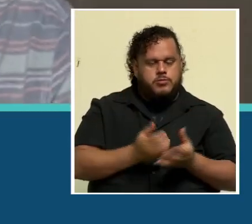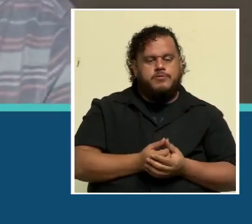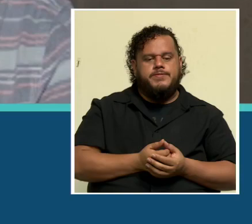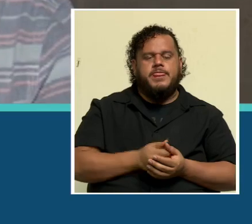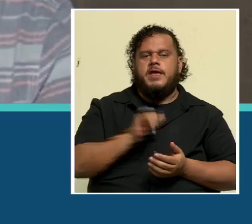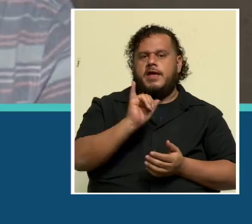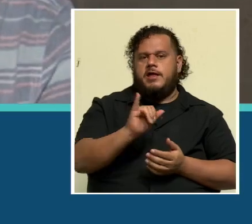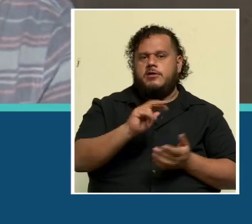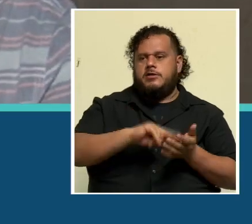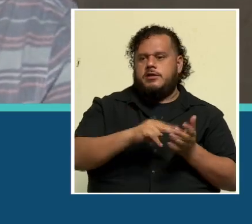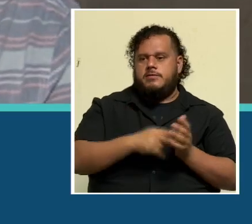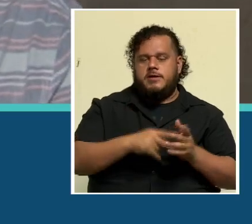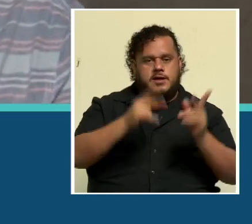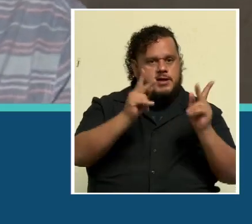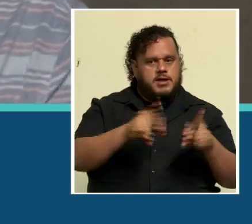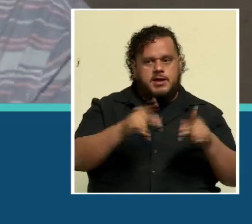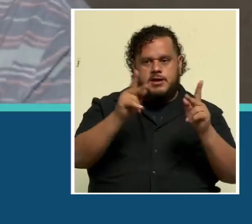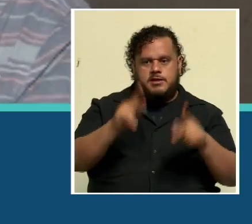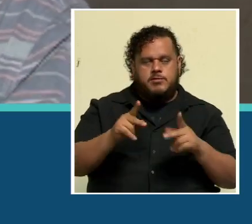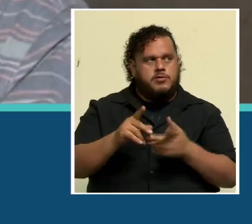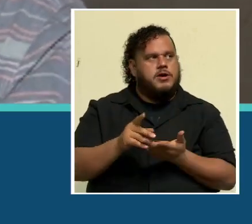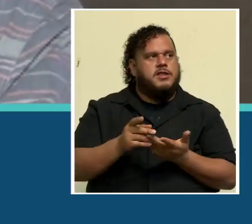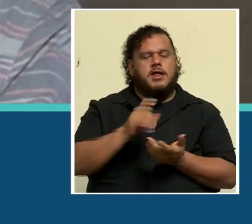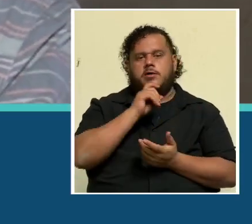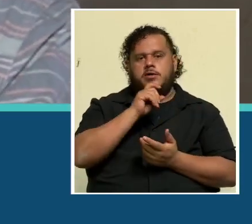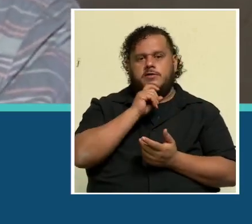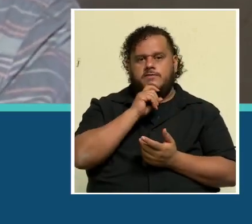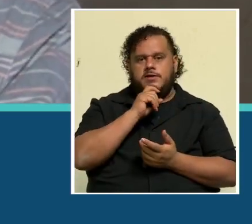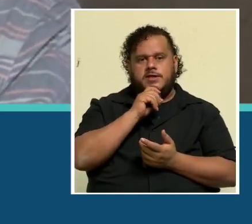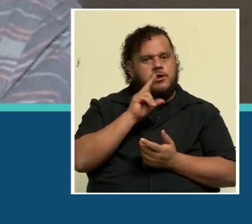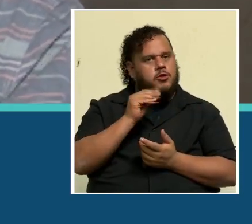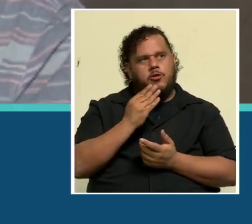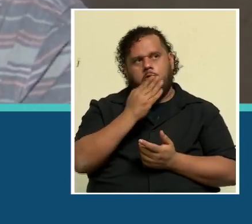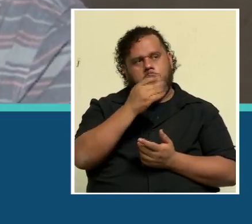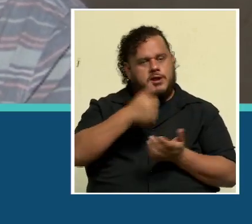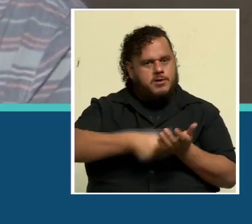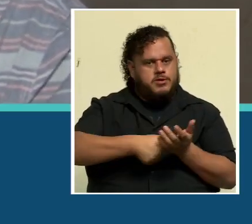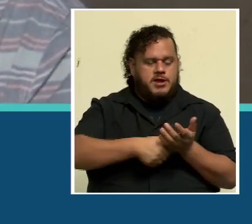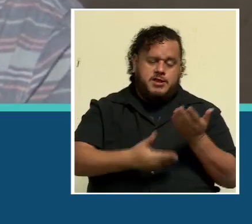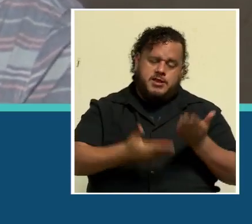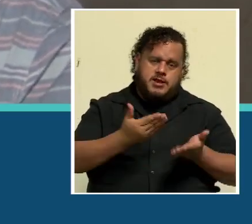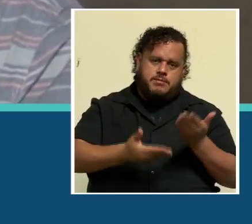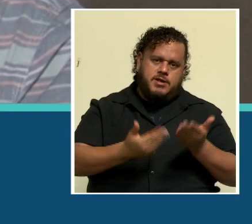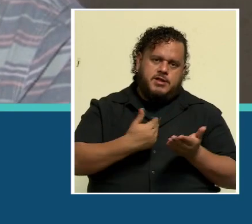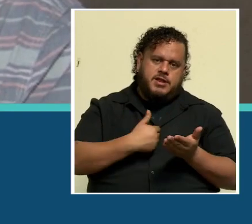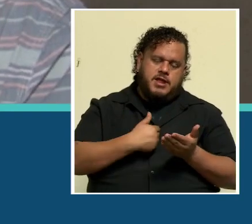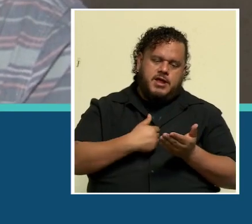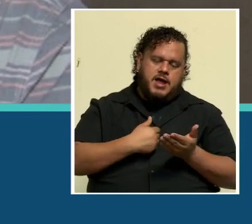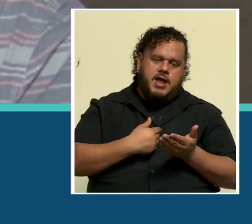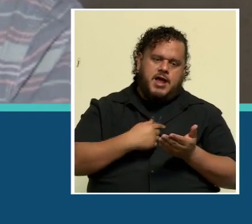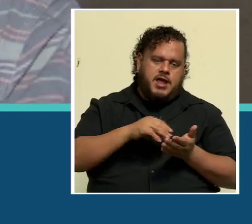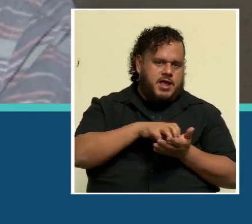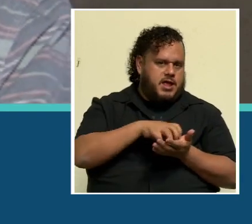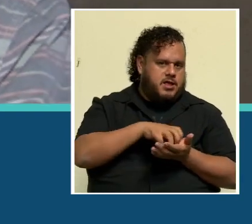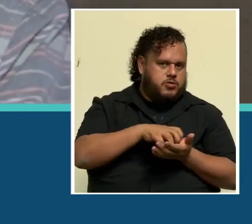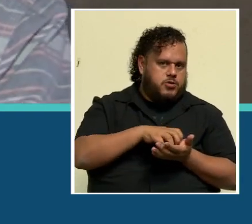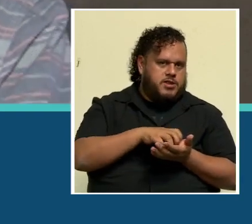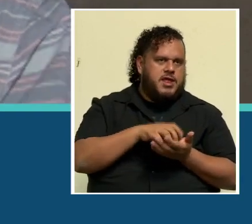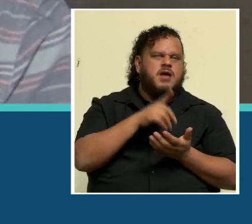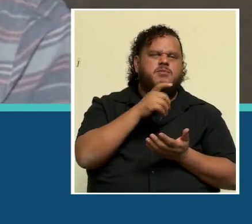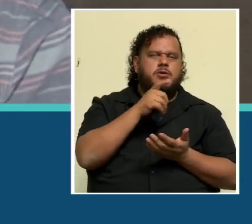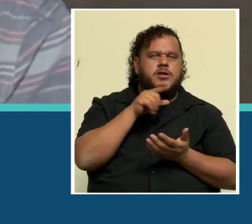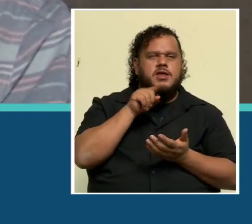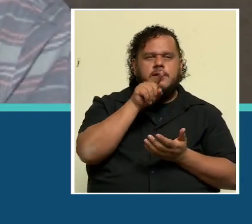Eso quiere decir que a la gente le cuesta mucho dejar de ir a votar, ¿verdad? Puede ser que tenga serias dudas de por quién votar,